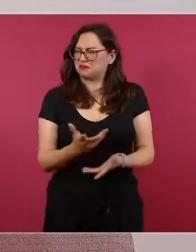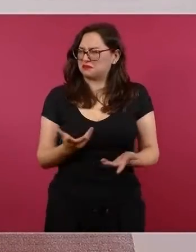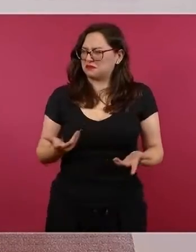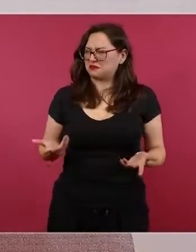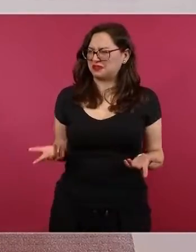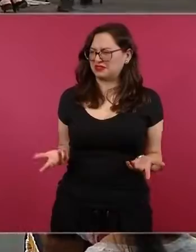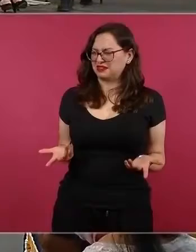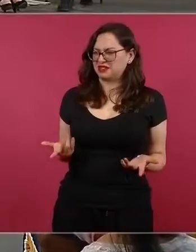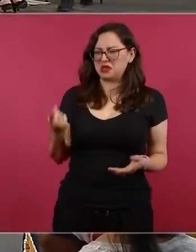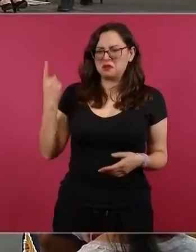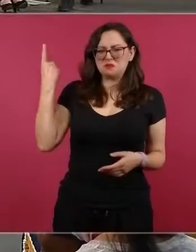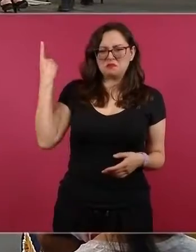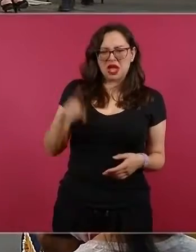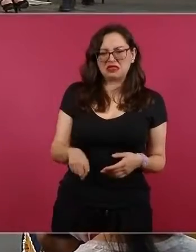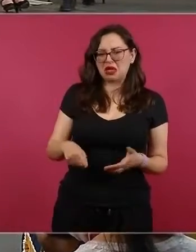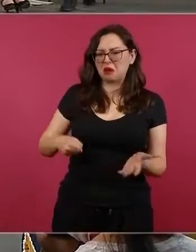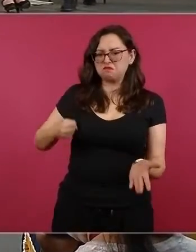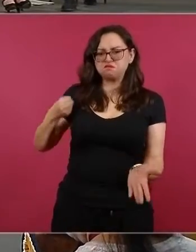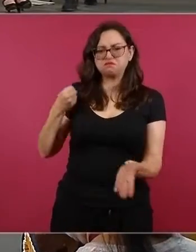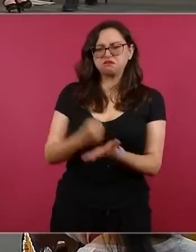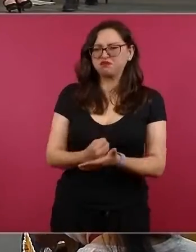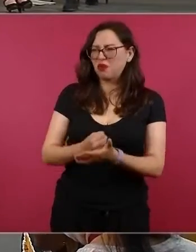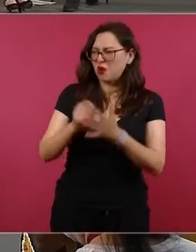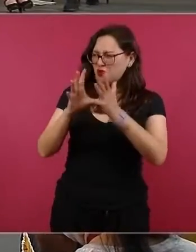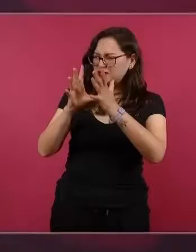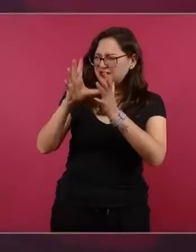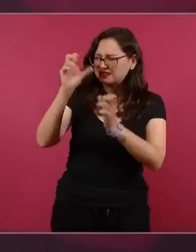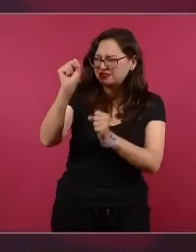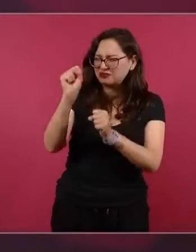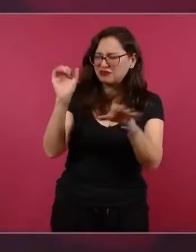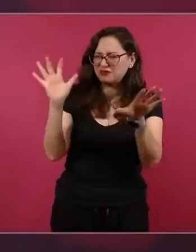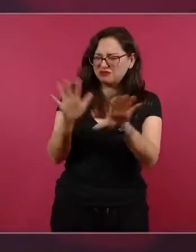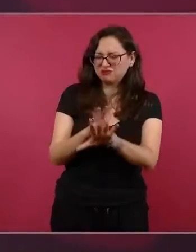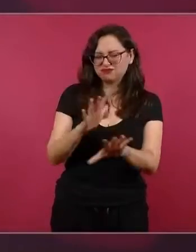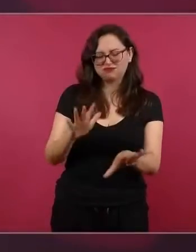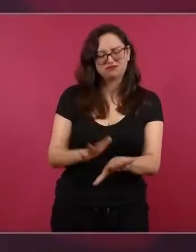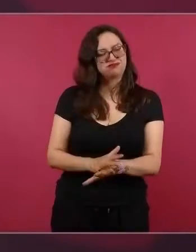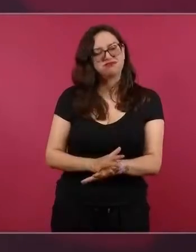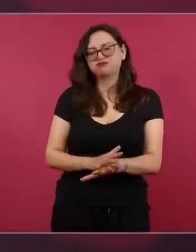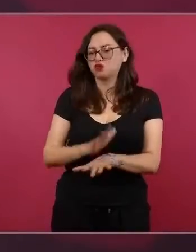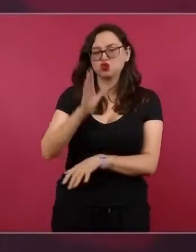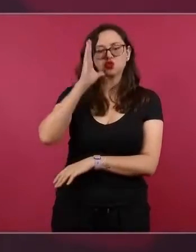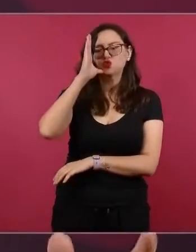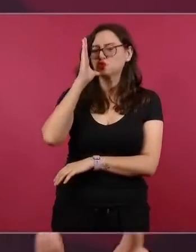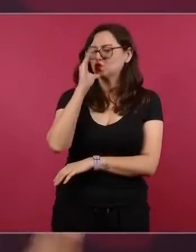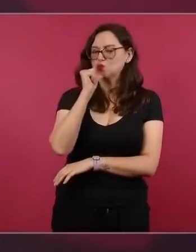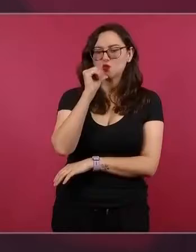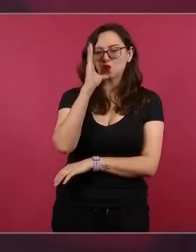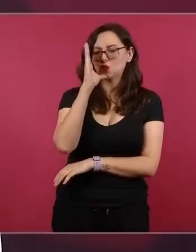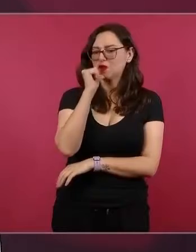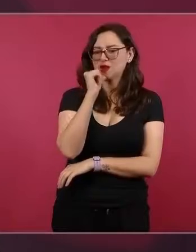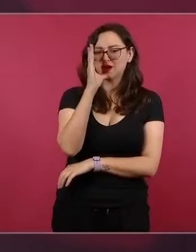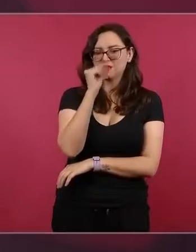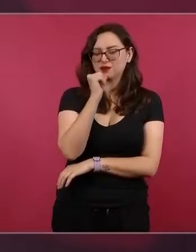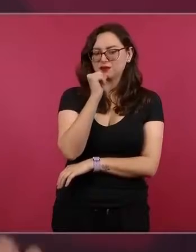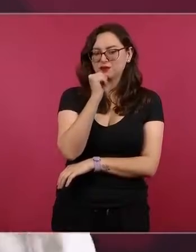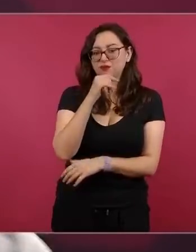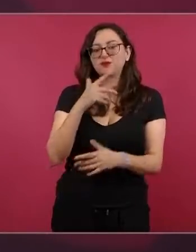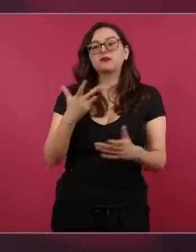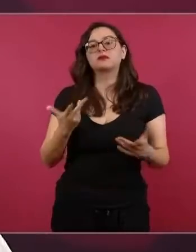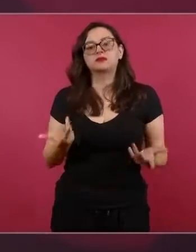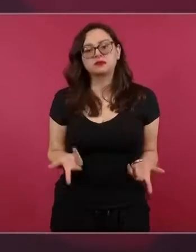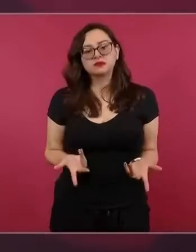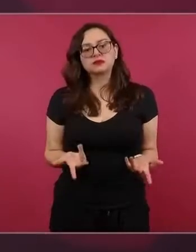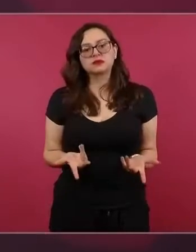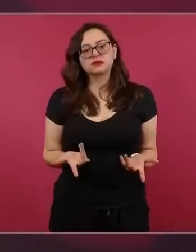internacional determinar, exigir que cambiemos nuestra Constitución. Entonces, incluso hay normatividad que,